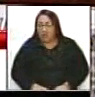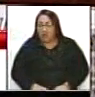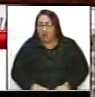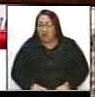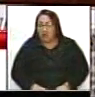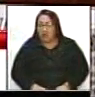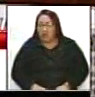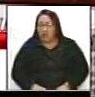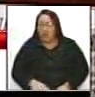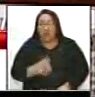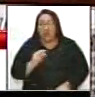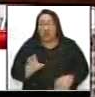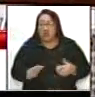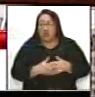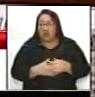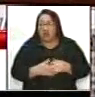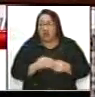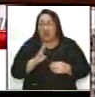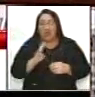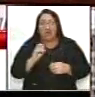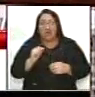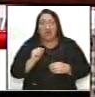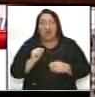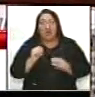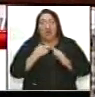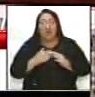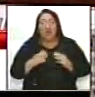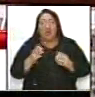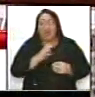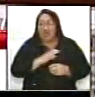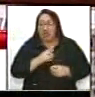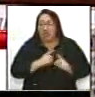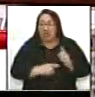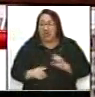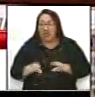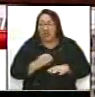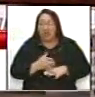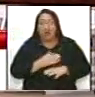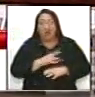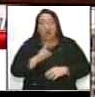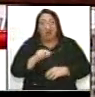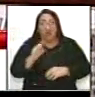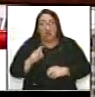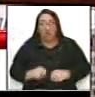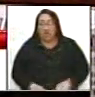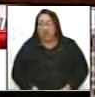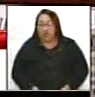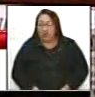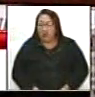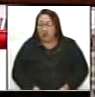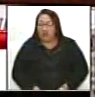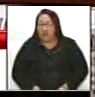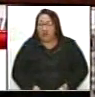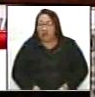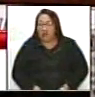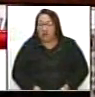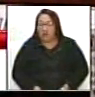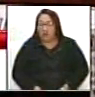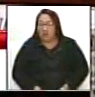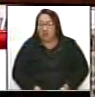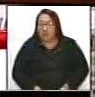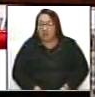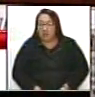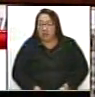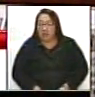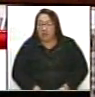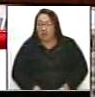se solicitaba el cierre de la base naval del Callao. Algo que hicieron ya en el 2001, señor presidente, entre la estrategia de